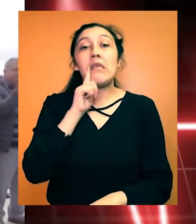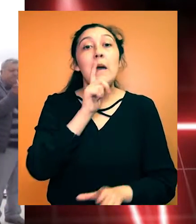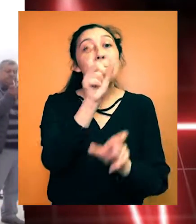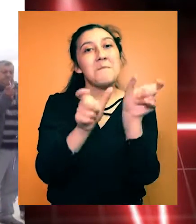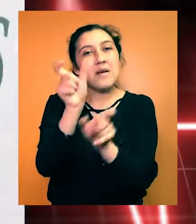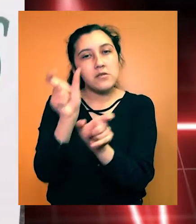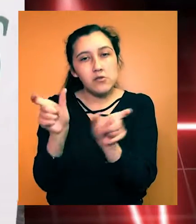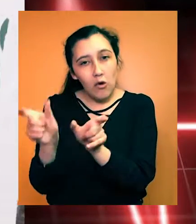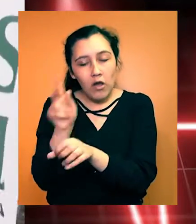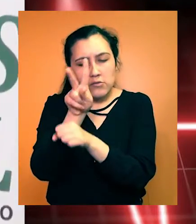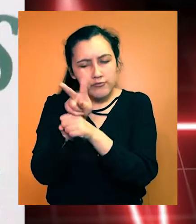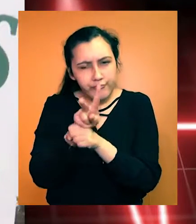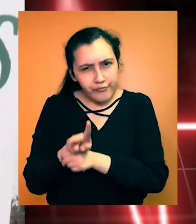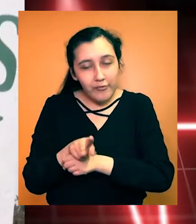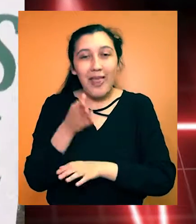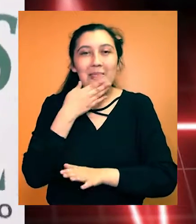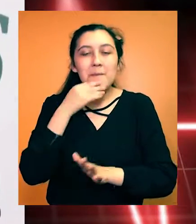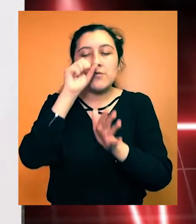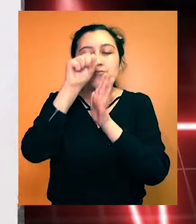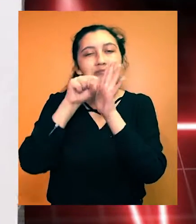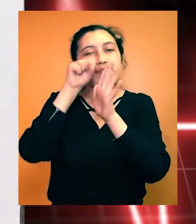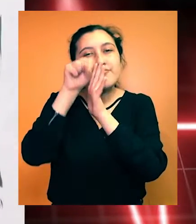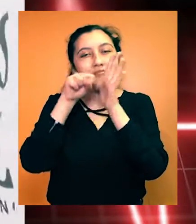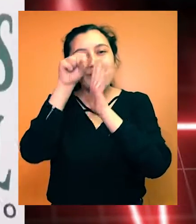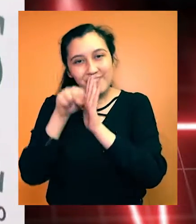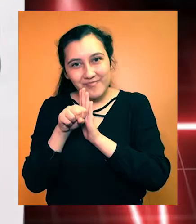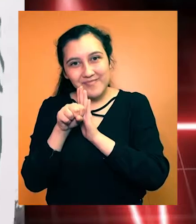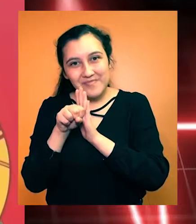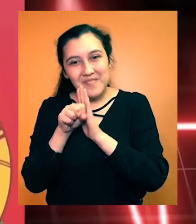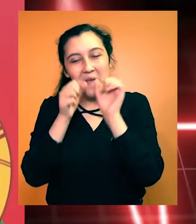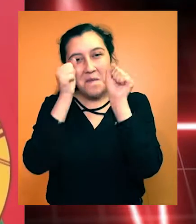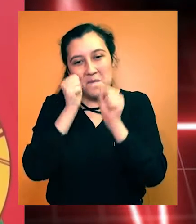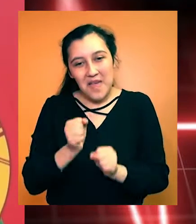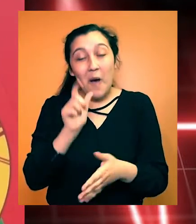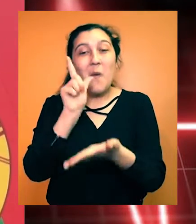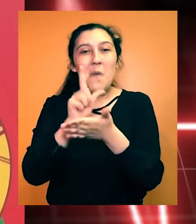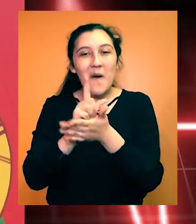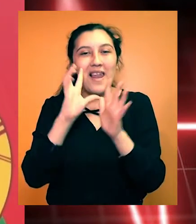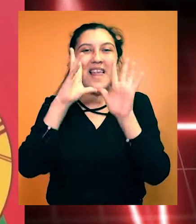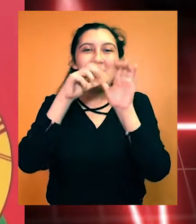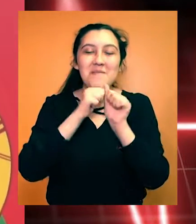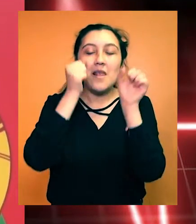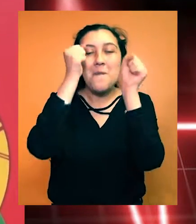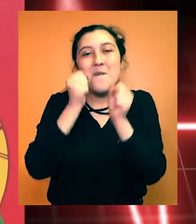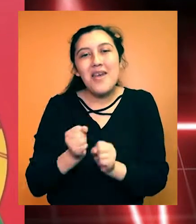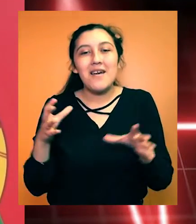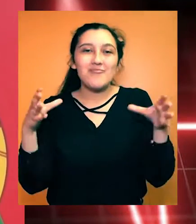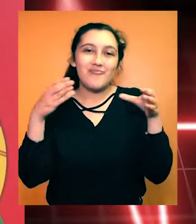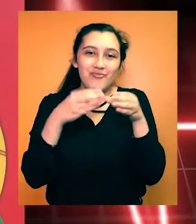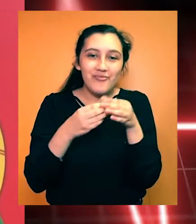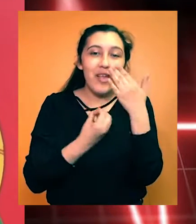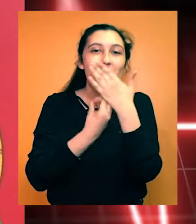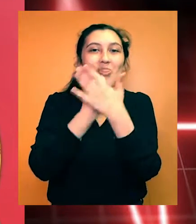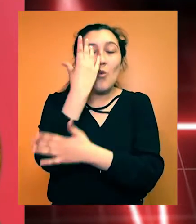Laguna Luis Ebel, el que tendrá personal de seguridad y cámaras de televigilancia para garantizar a este como un espacio